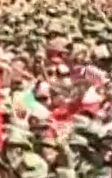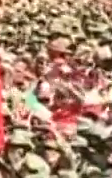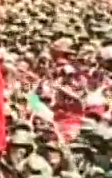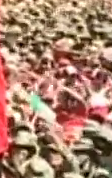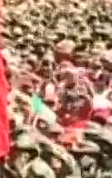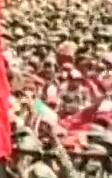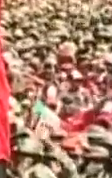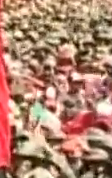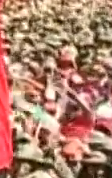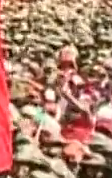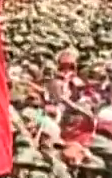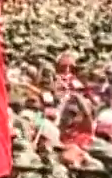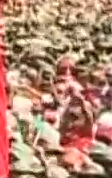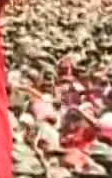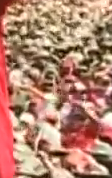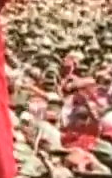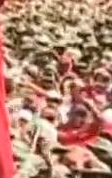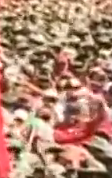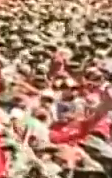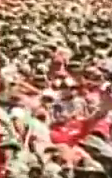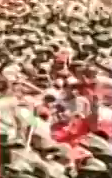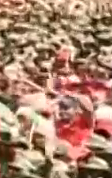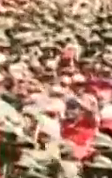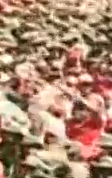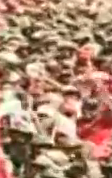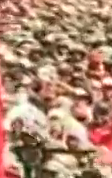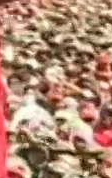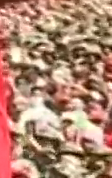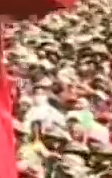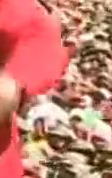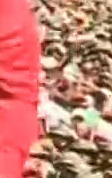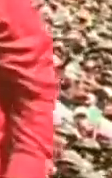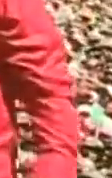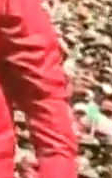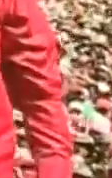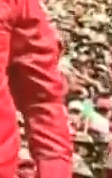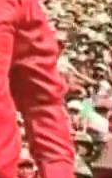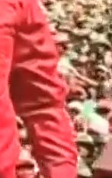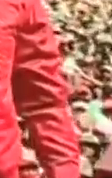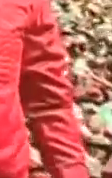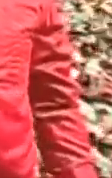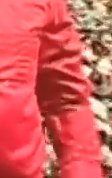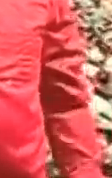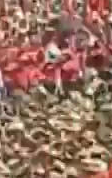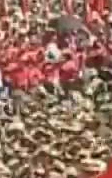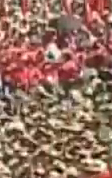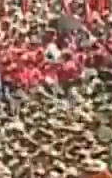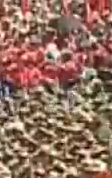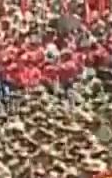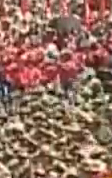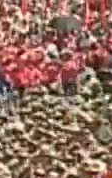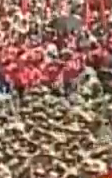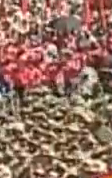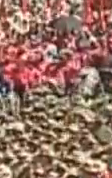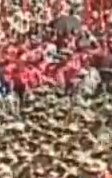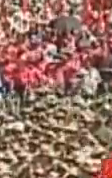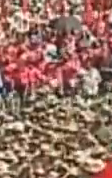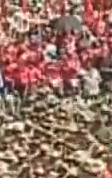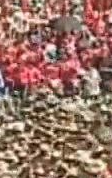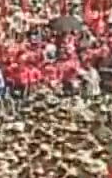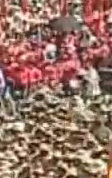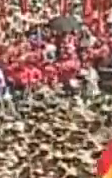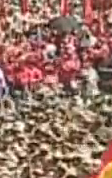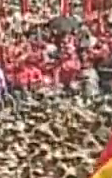que se ha venido acá a Puente República a conmemorar esta fecha histórica. 20 años de